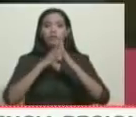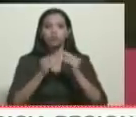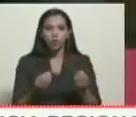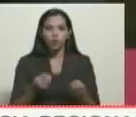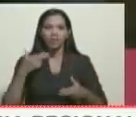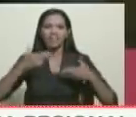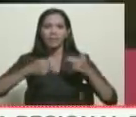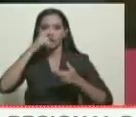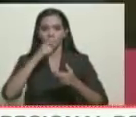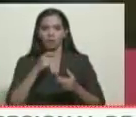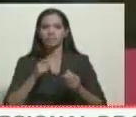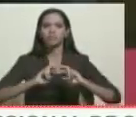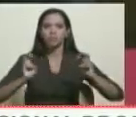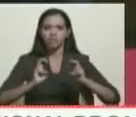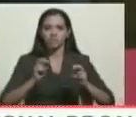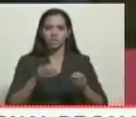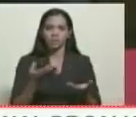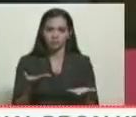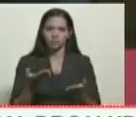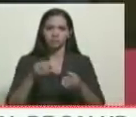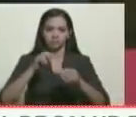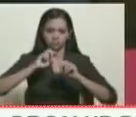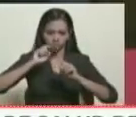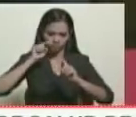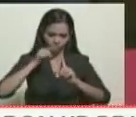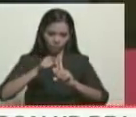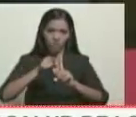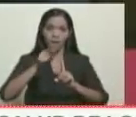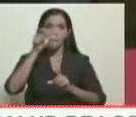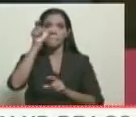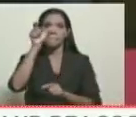sido por ese tema. Personas que lamentablemente,